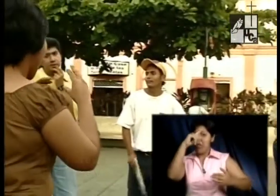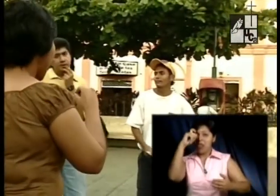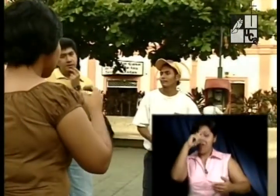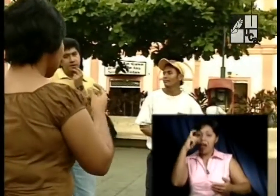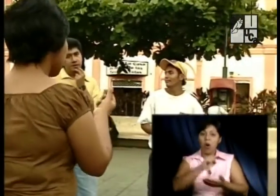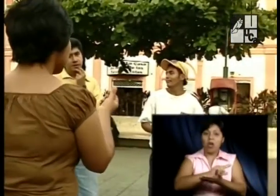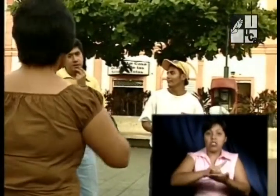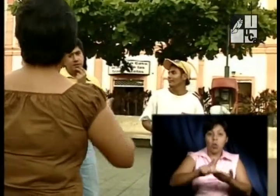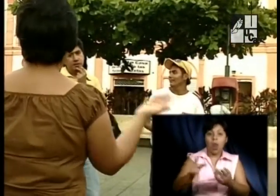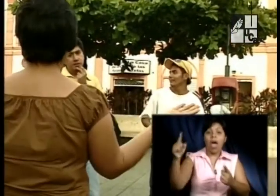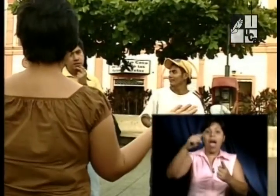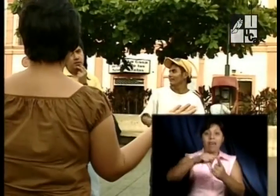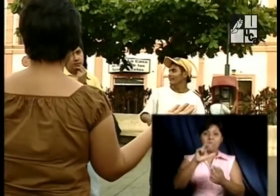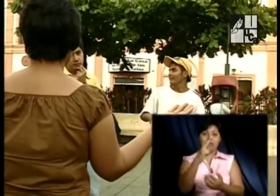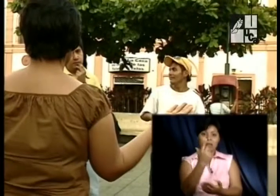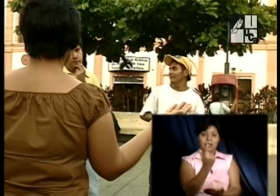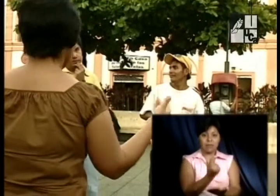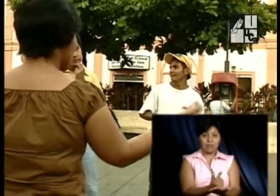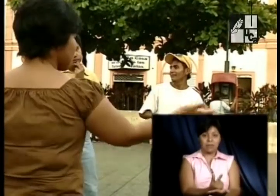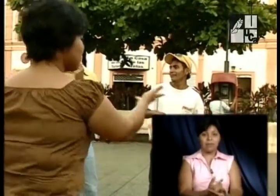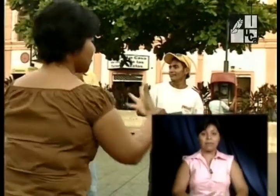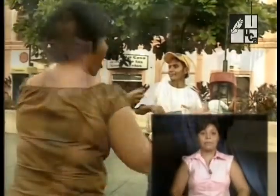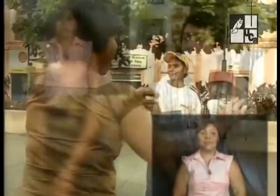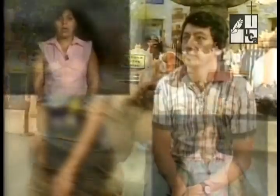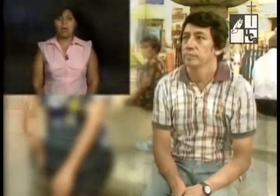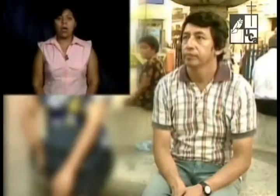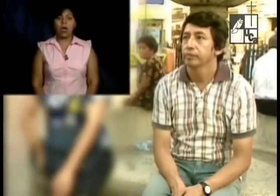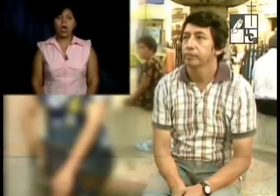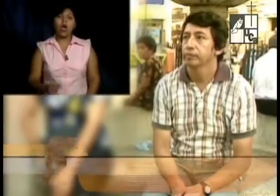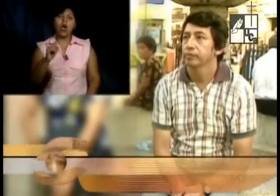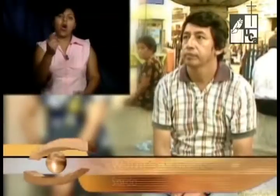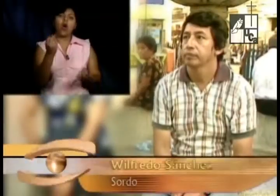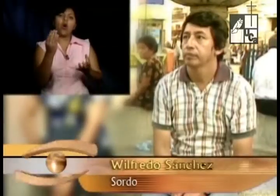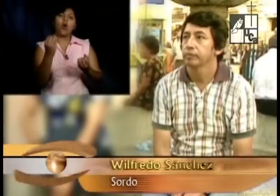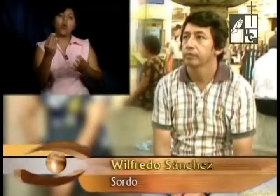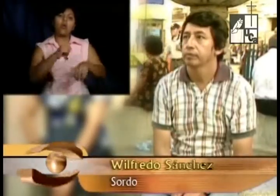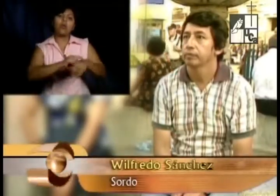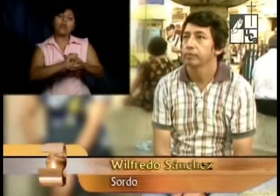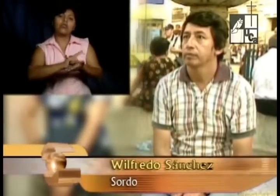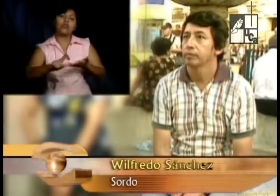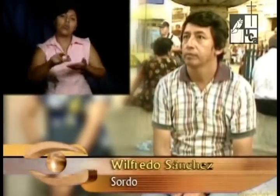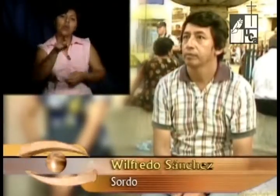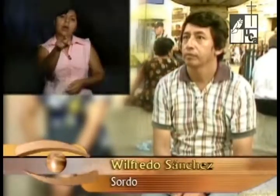nivel de escolaridad que llegó hasta el tercer grado. ¿Cuántos grados cursaste?